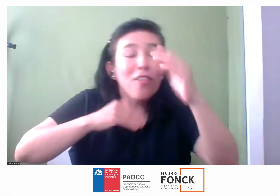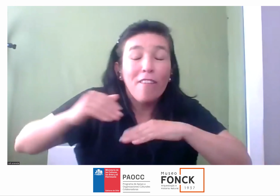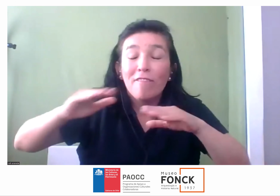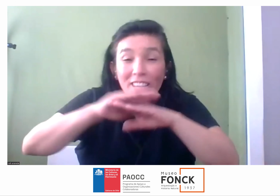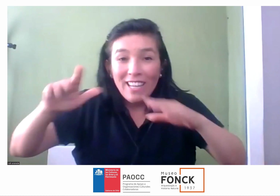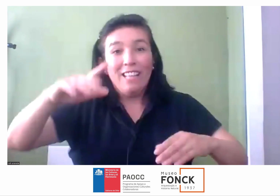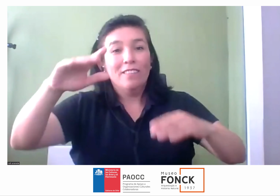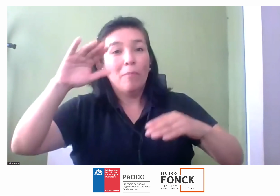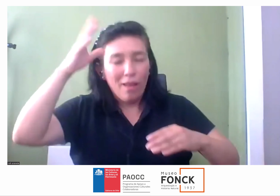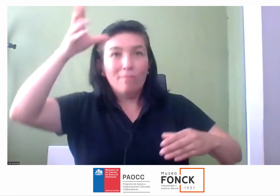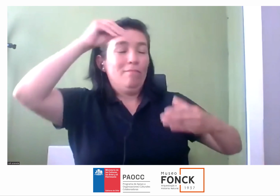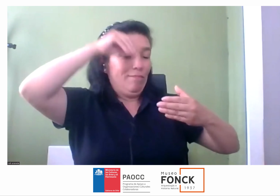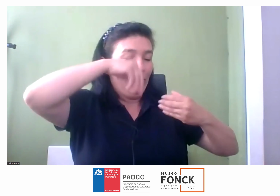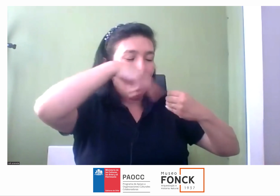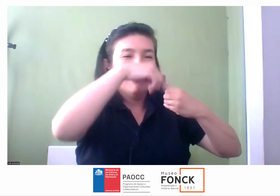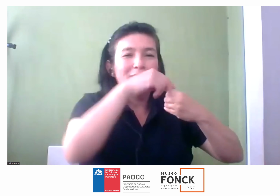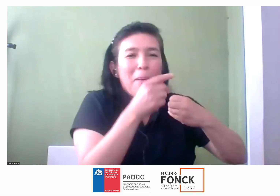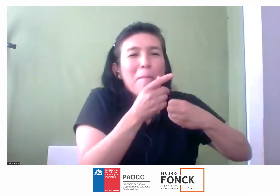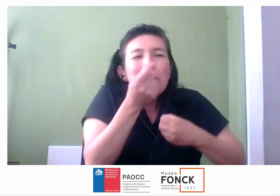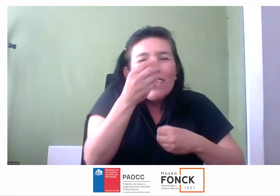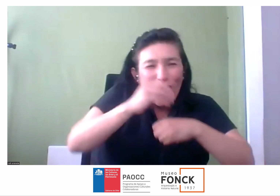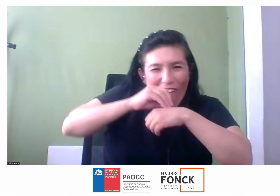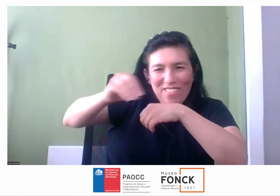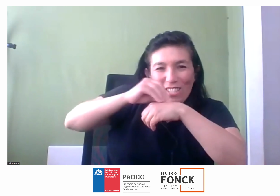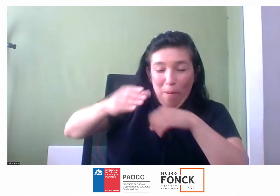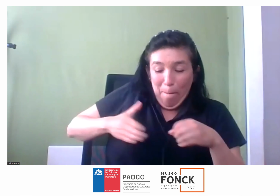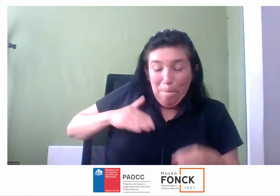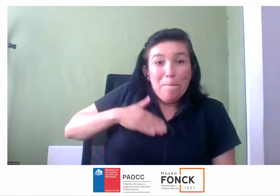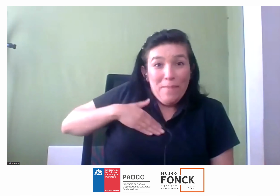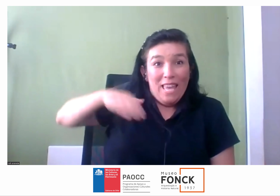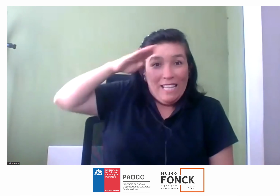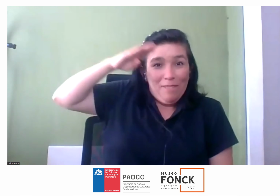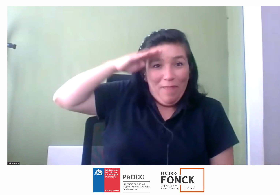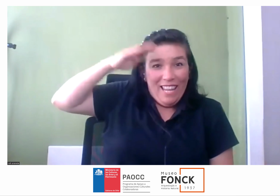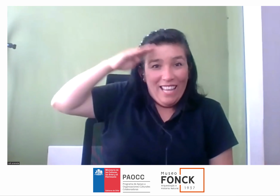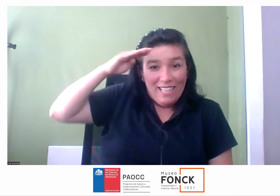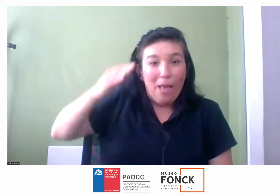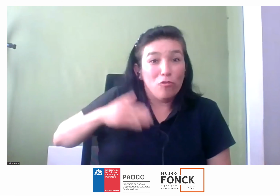enmarcan o tratan de comunicar esa experiencia de alguna manera. Así se ha pensado, así se ha